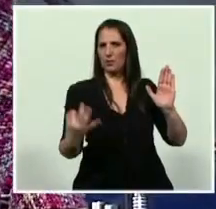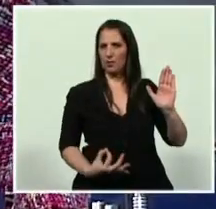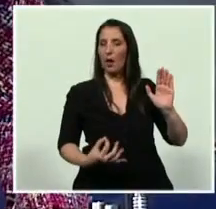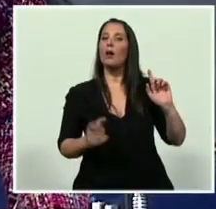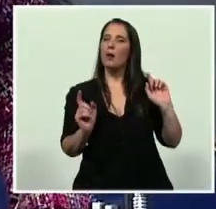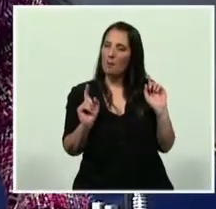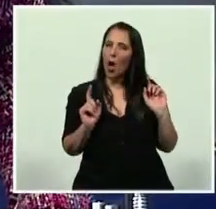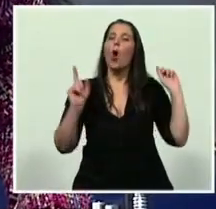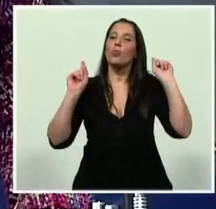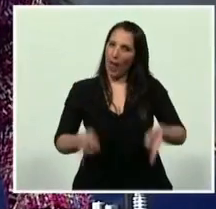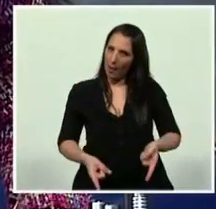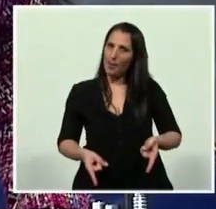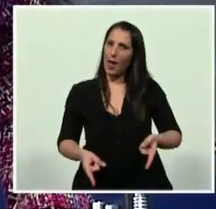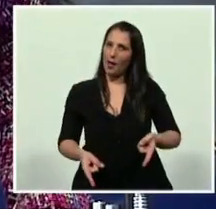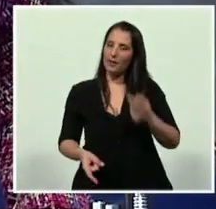Hoy también